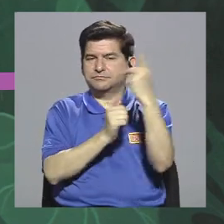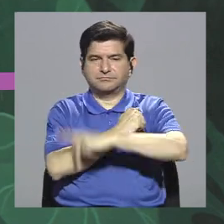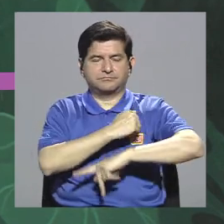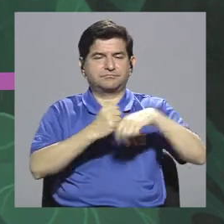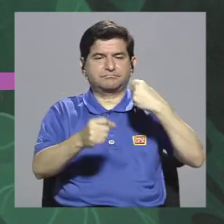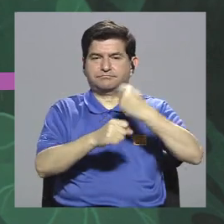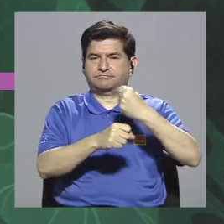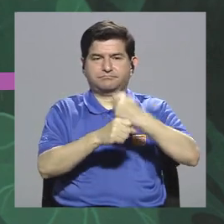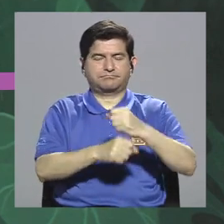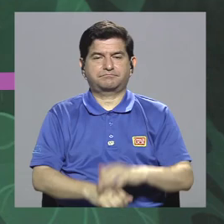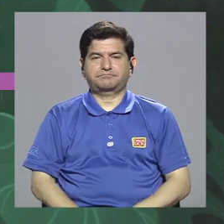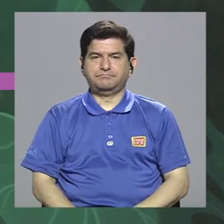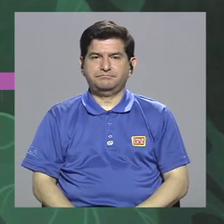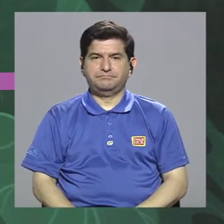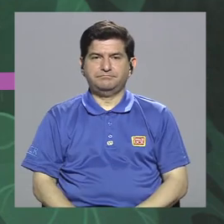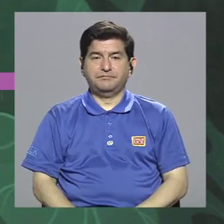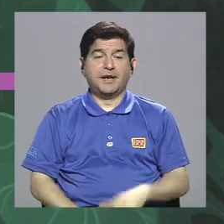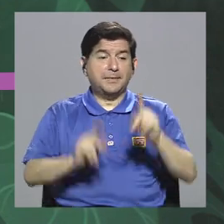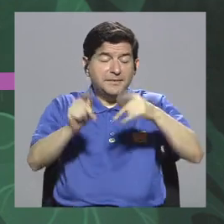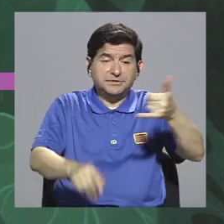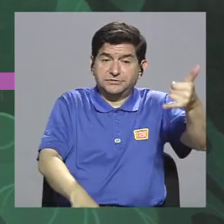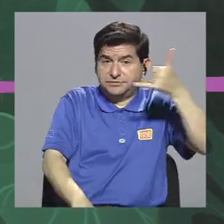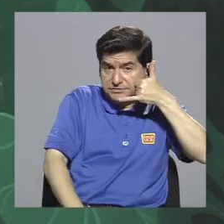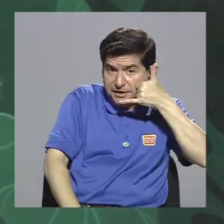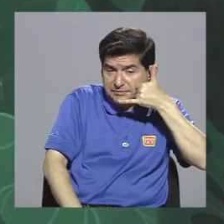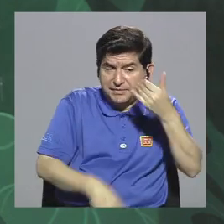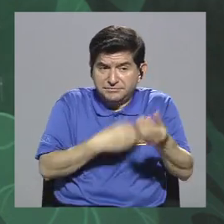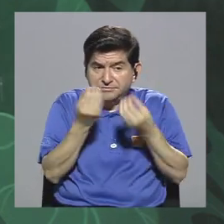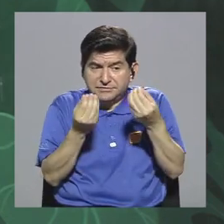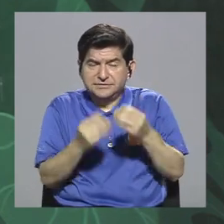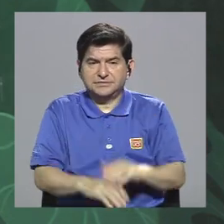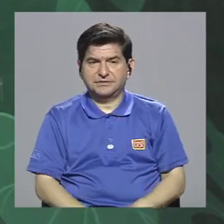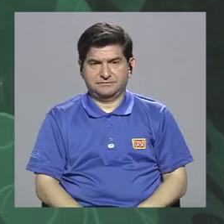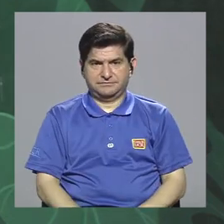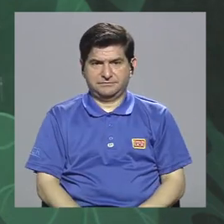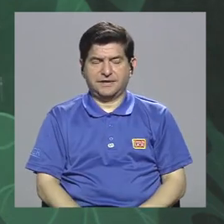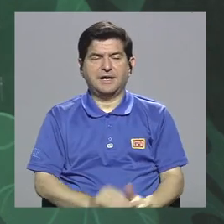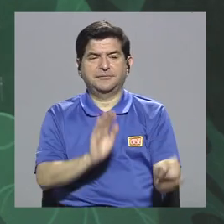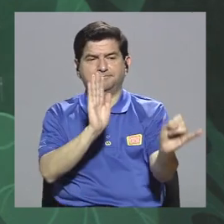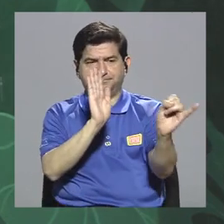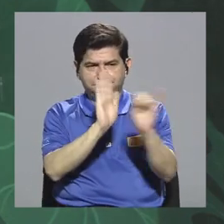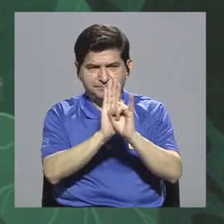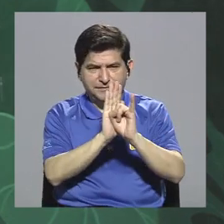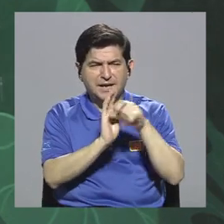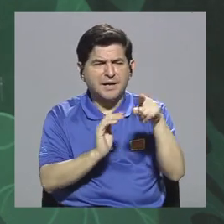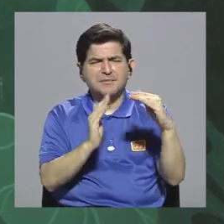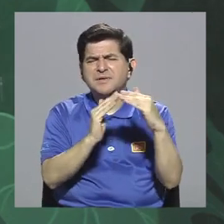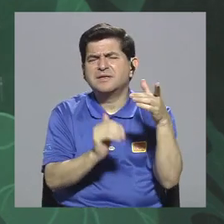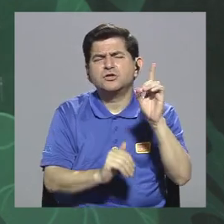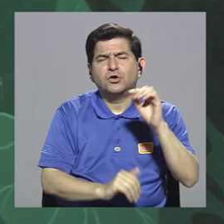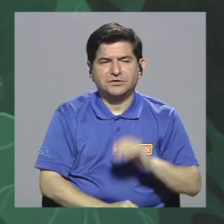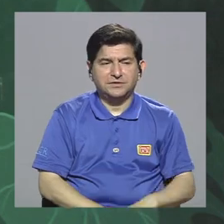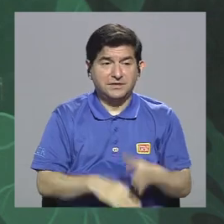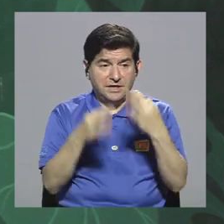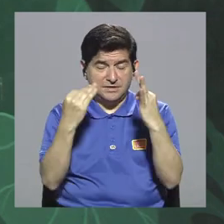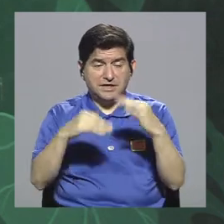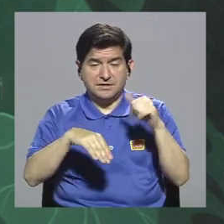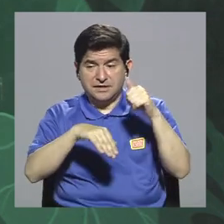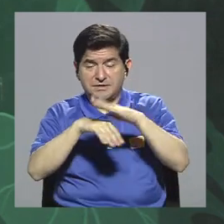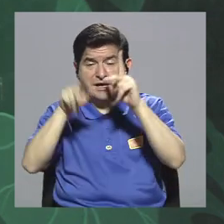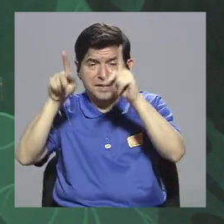Psicólogos tiene profesionales que están a lo largo y ancho del país, uh-huh. ¿verdad? Entonces, cuando alguien llama, lo que se hace es que pues,